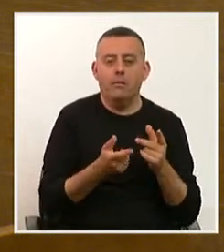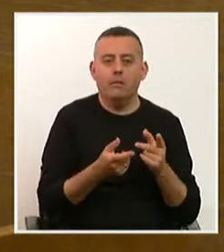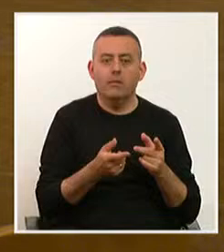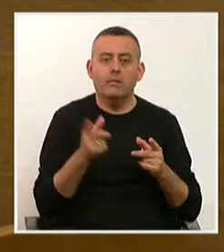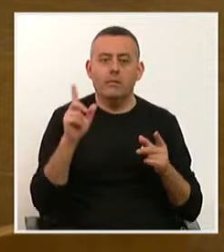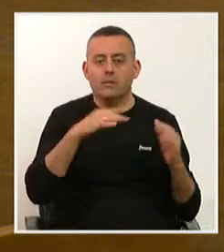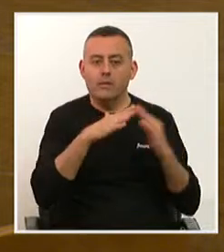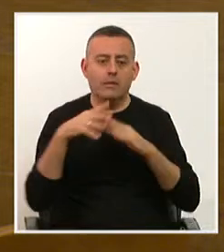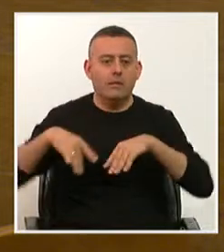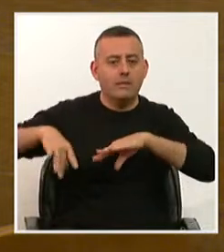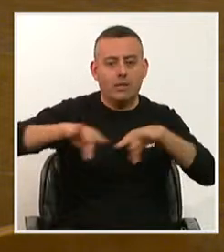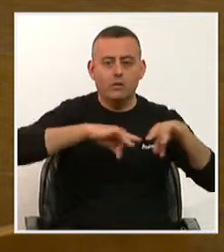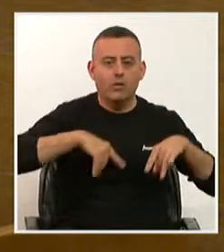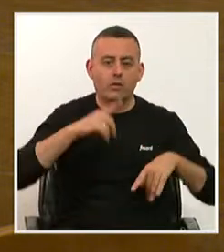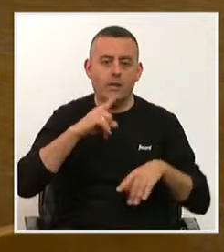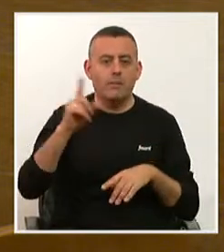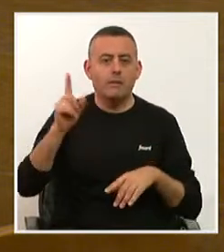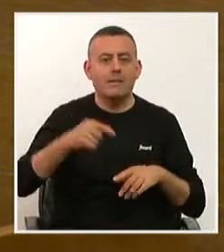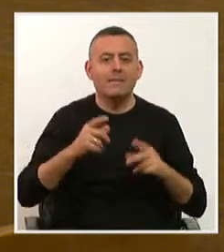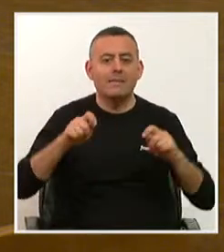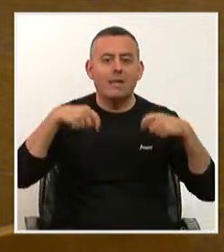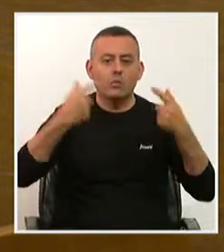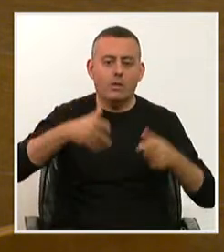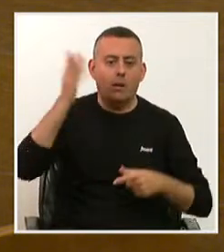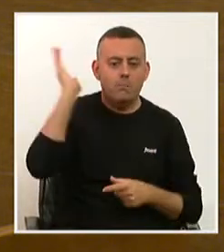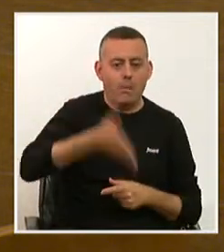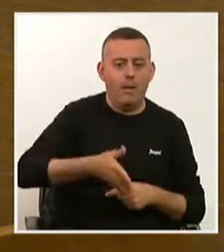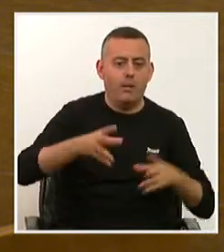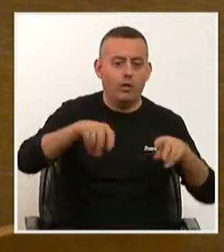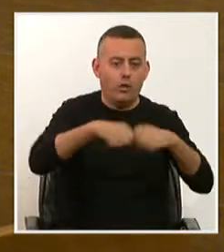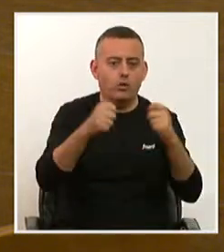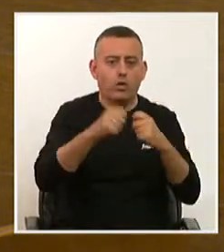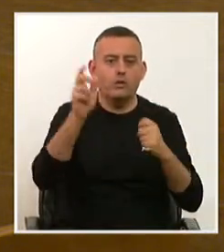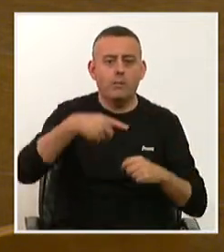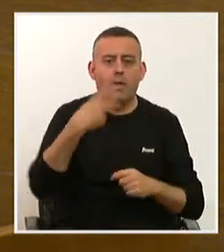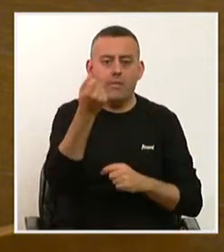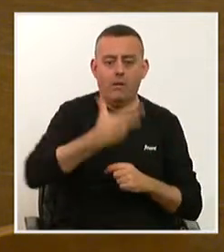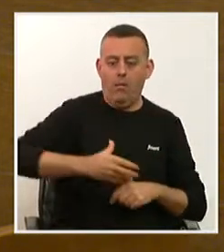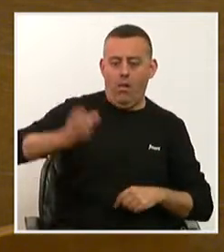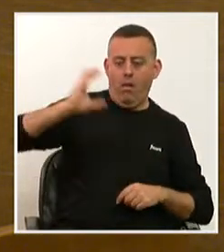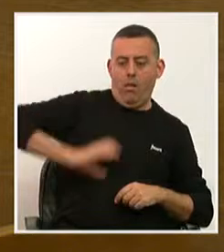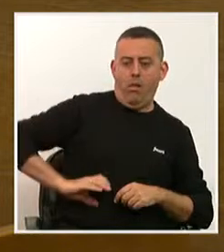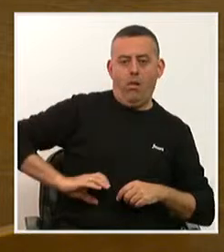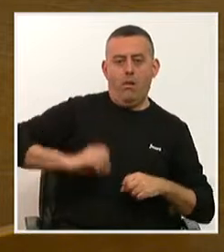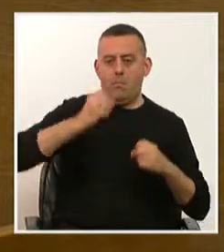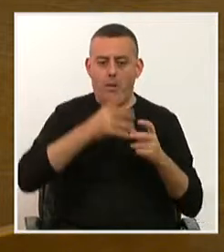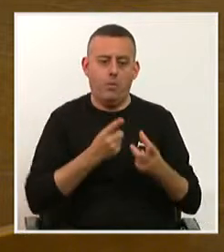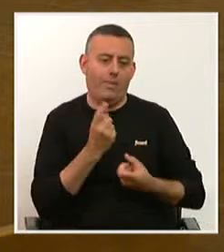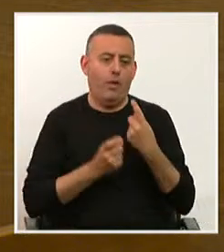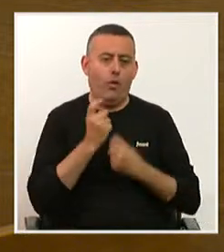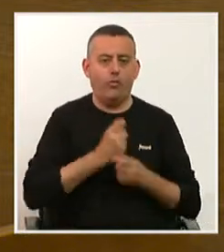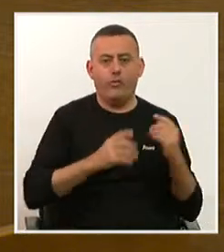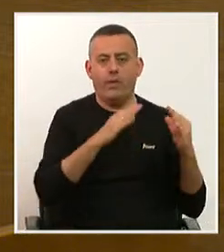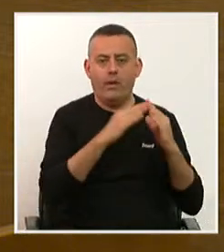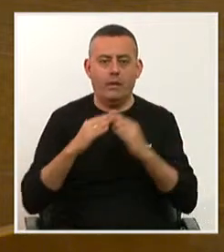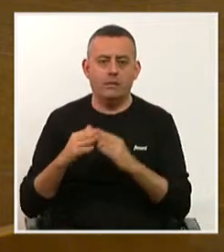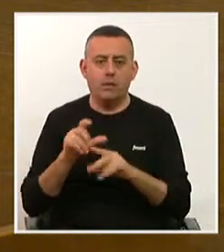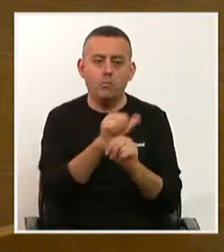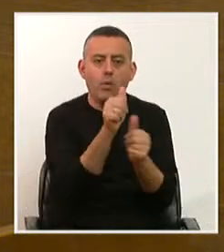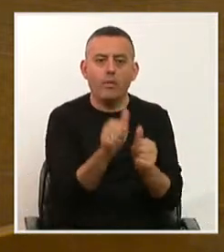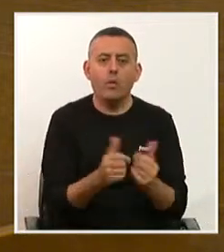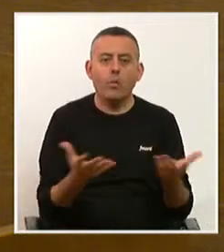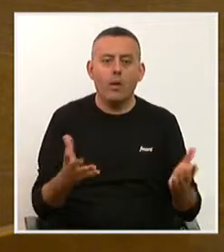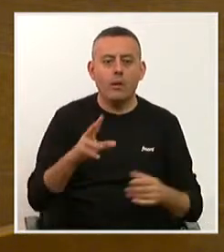a cargar natural y Cos de neit un mod que